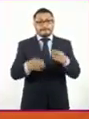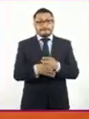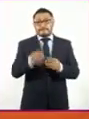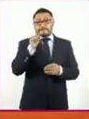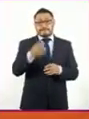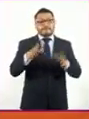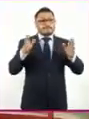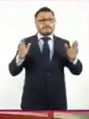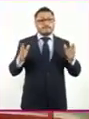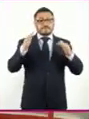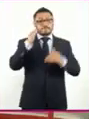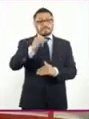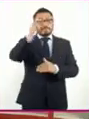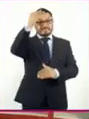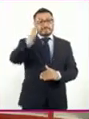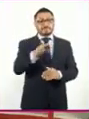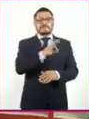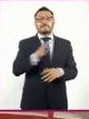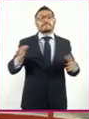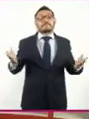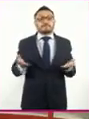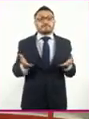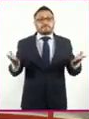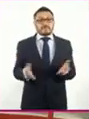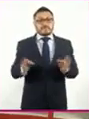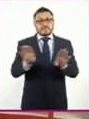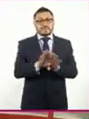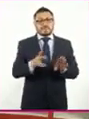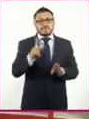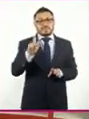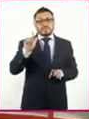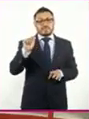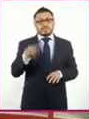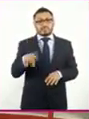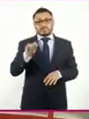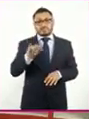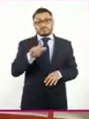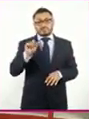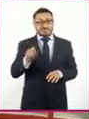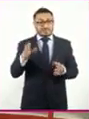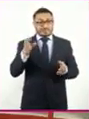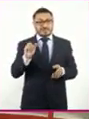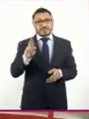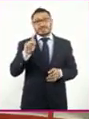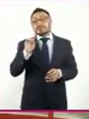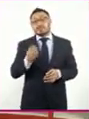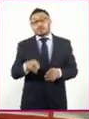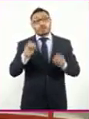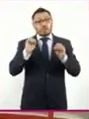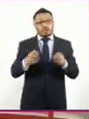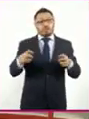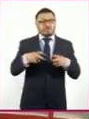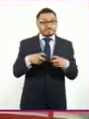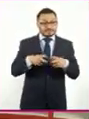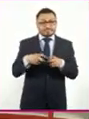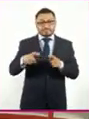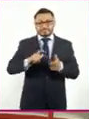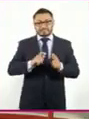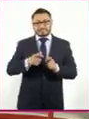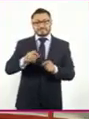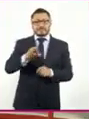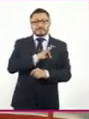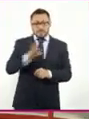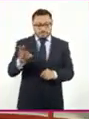mismo tamaño, podemos hacer unas plantillas de cartón muy grueso o plástico sobre el que